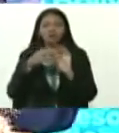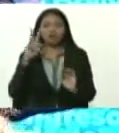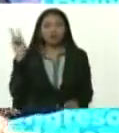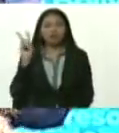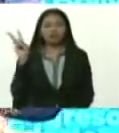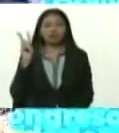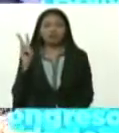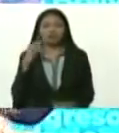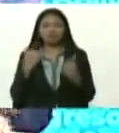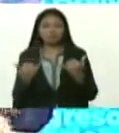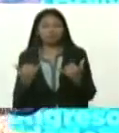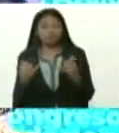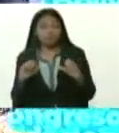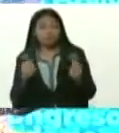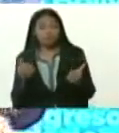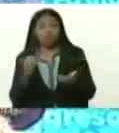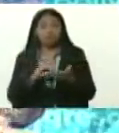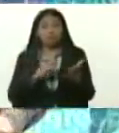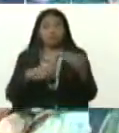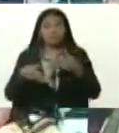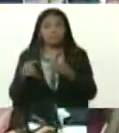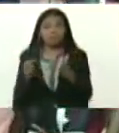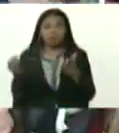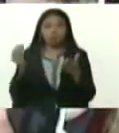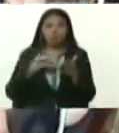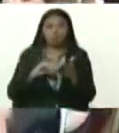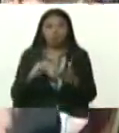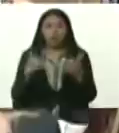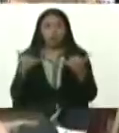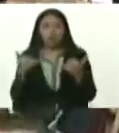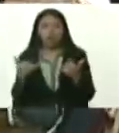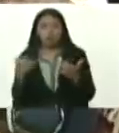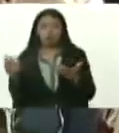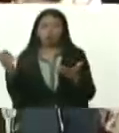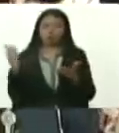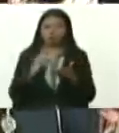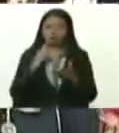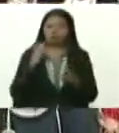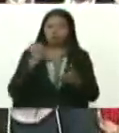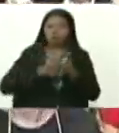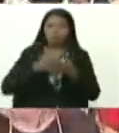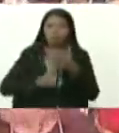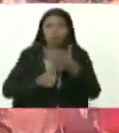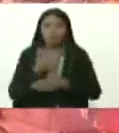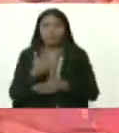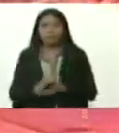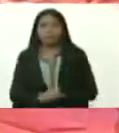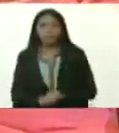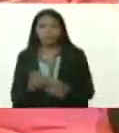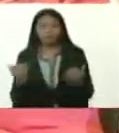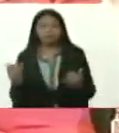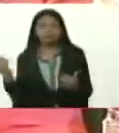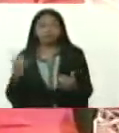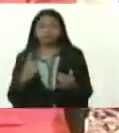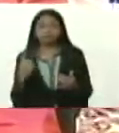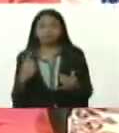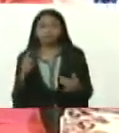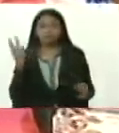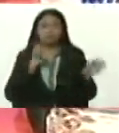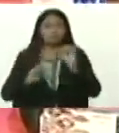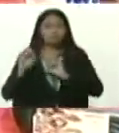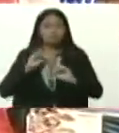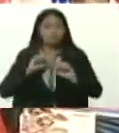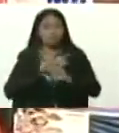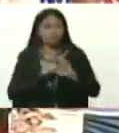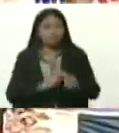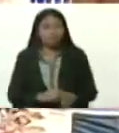Venezuela, que ahora es que empieza a construirse, que ahora es que viene a la batalla, que ahora es que viene al despliegue de